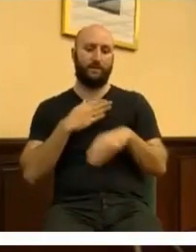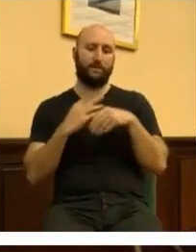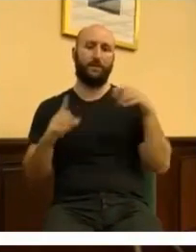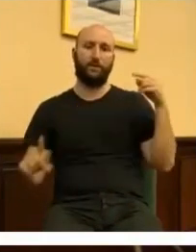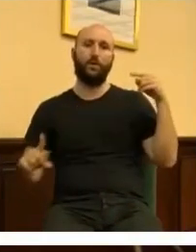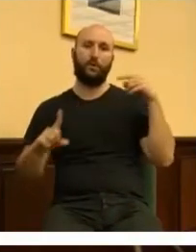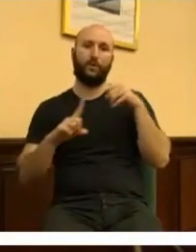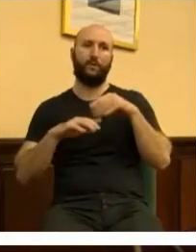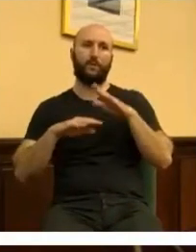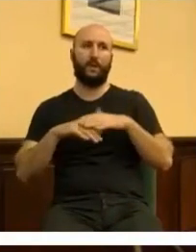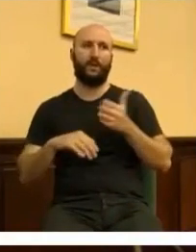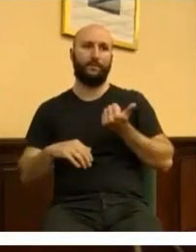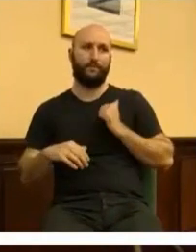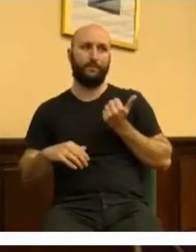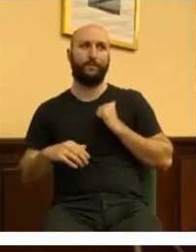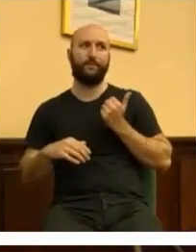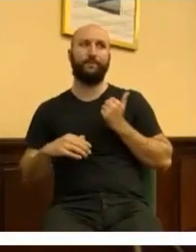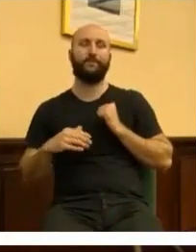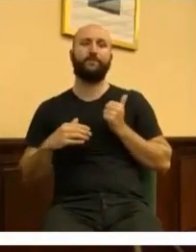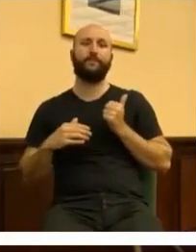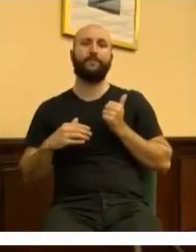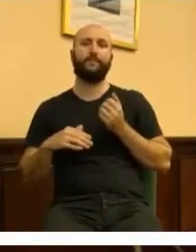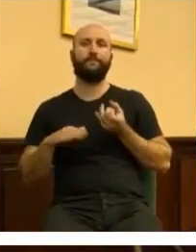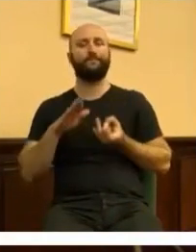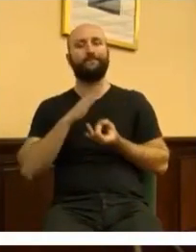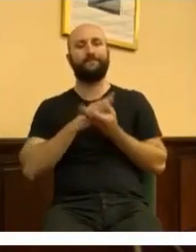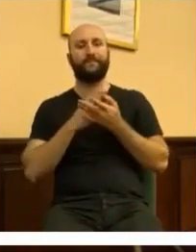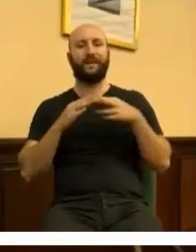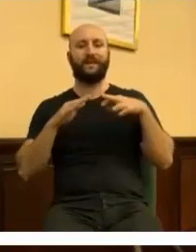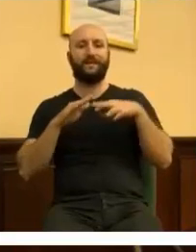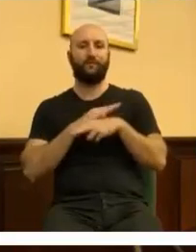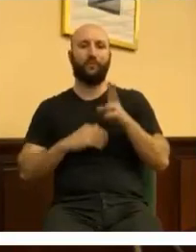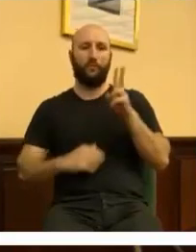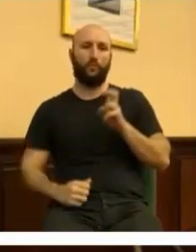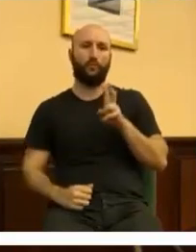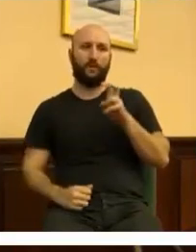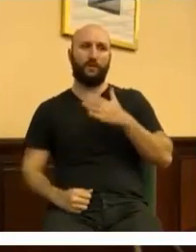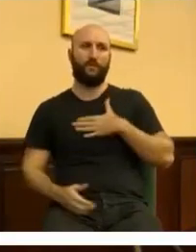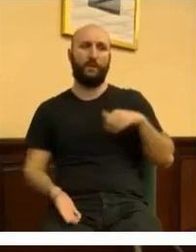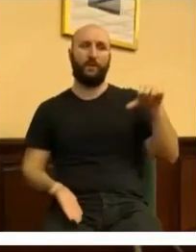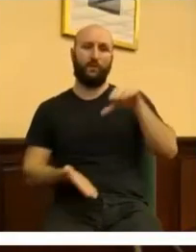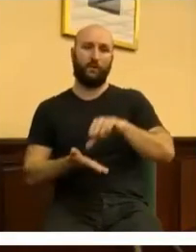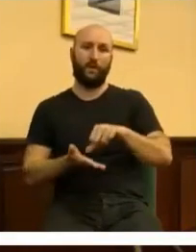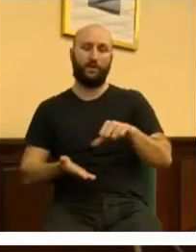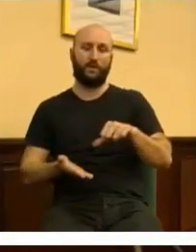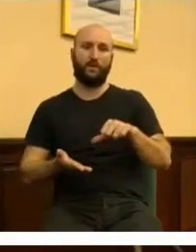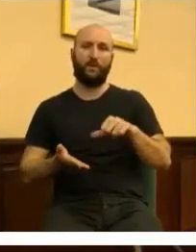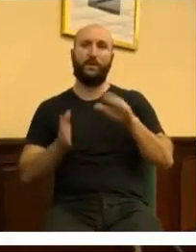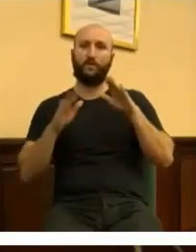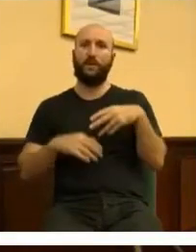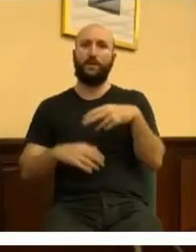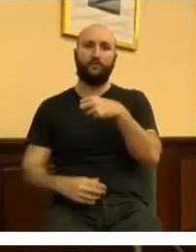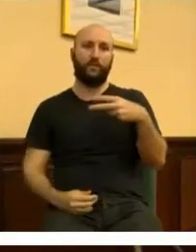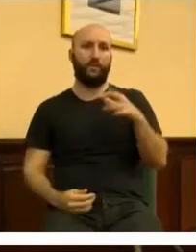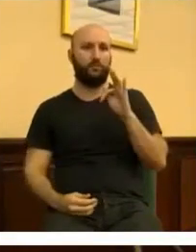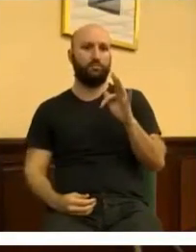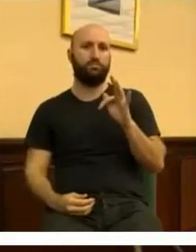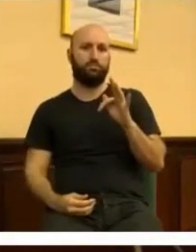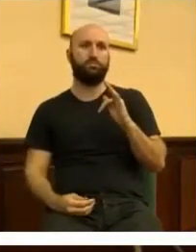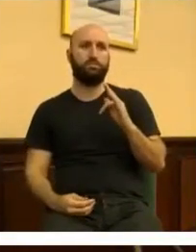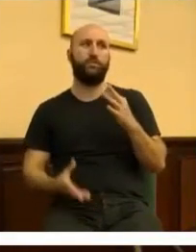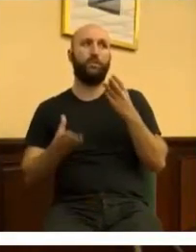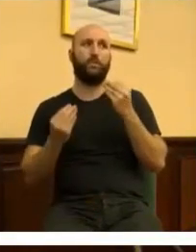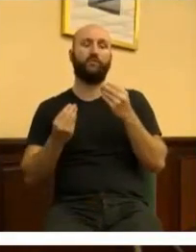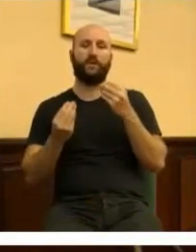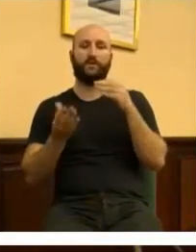objetivo de aprovechar la existencia de un instrumento útil en nuestra ciudad que ha dado muy buenos resultados en muchas